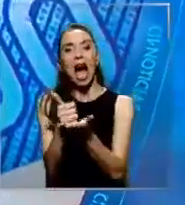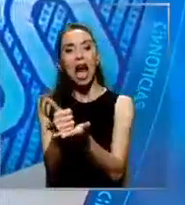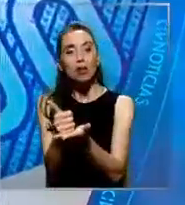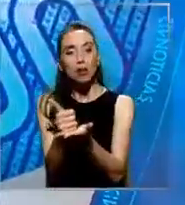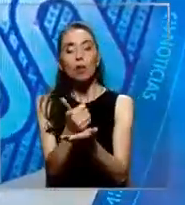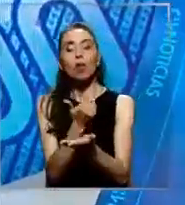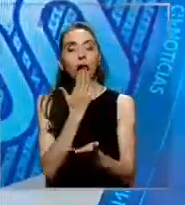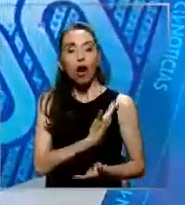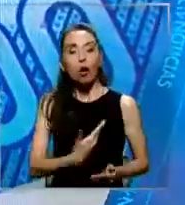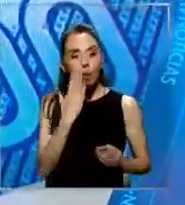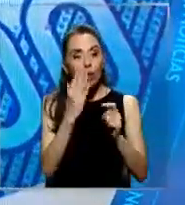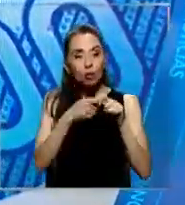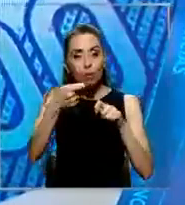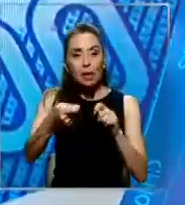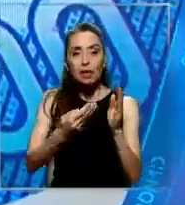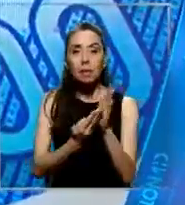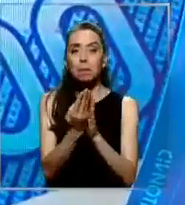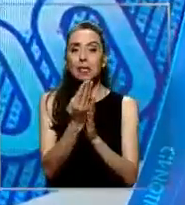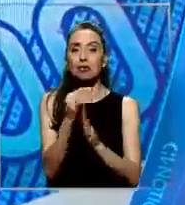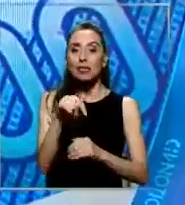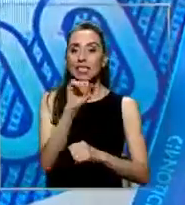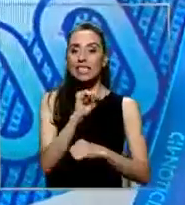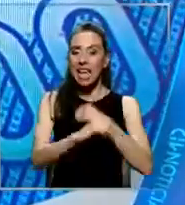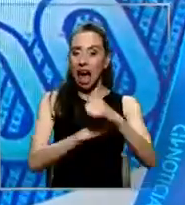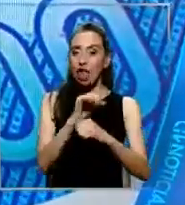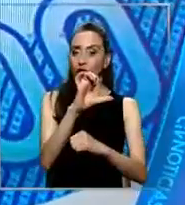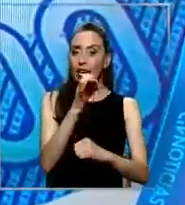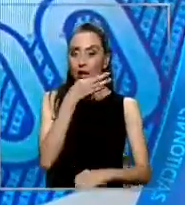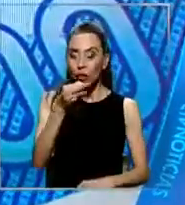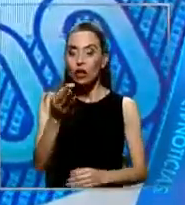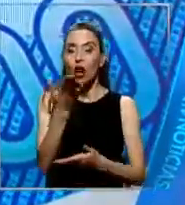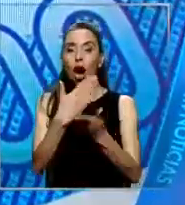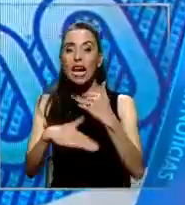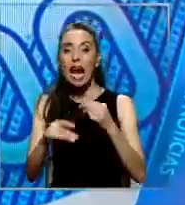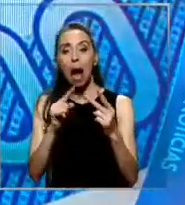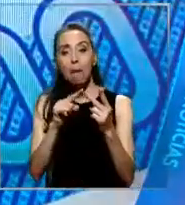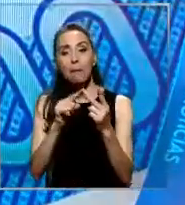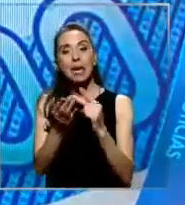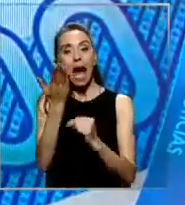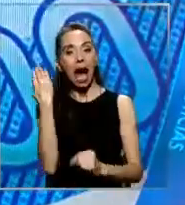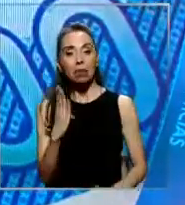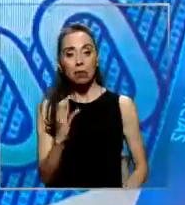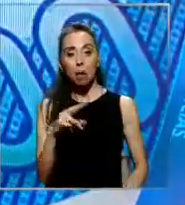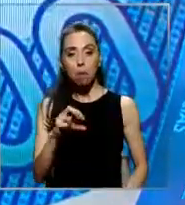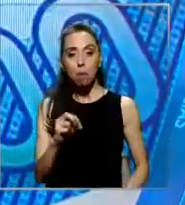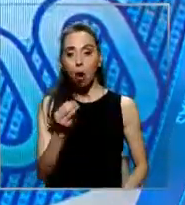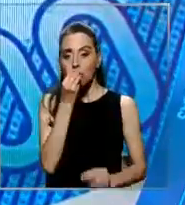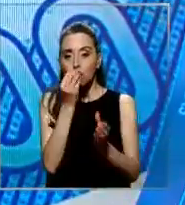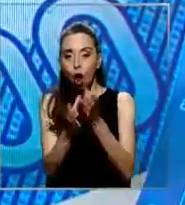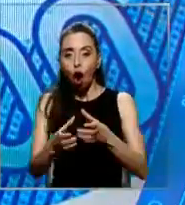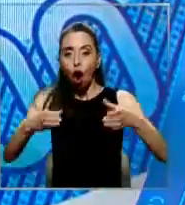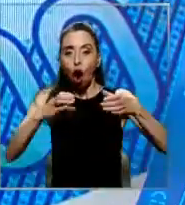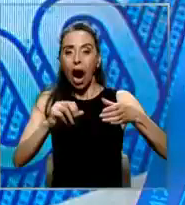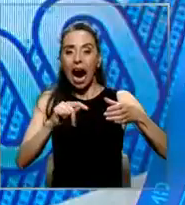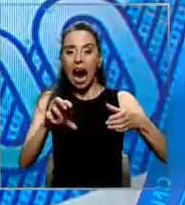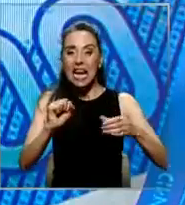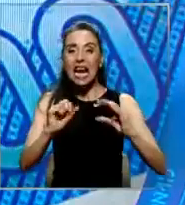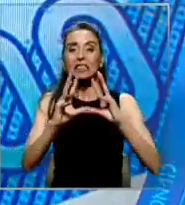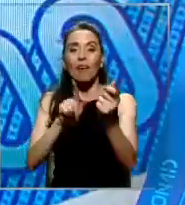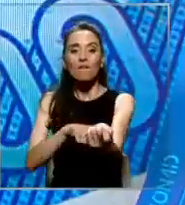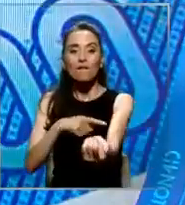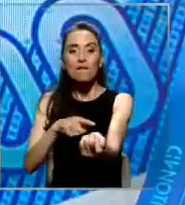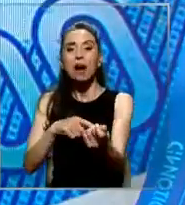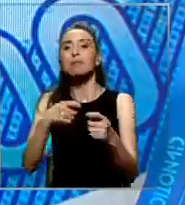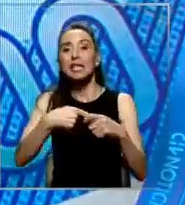a comienzos de año. Esta iniciativa viene a reemplazar el bono canasta básica que finaliza en abril. ¿En qué va este llamado bolsillo